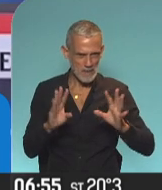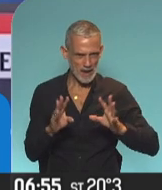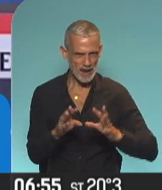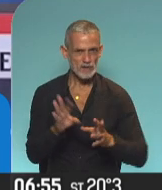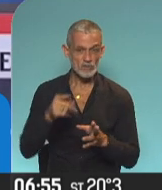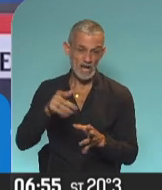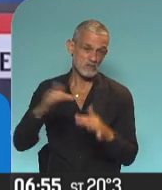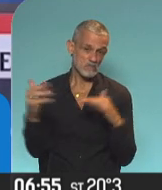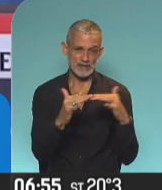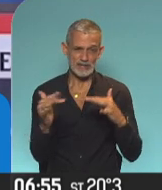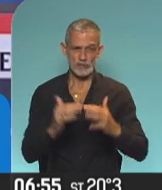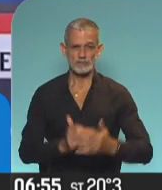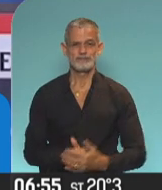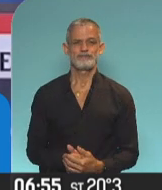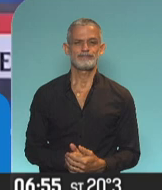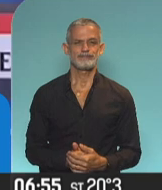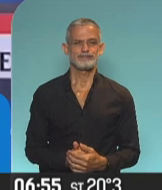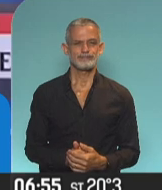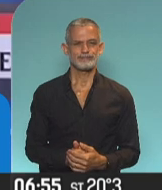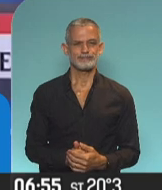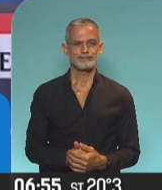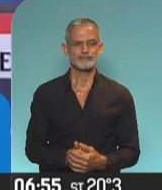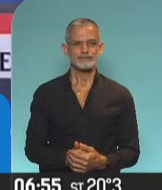Y así fue el partido, ¿no?